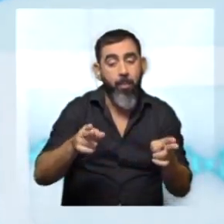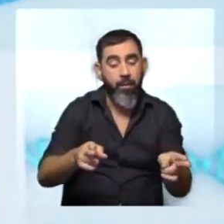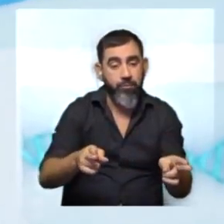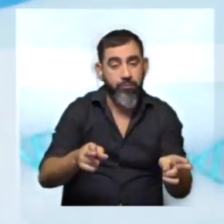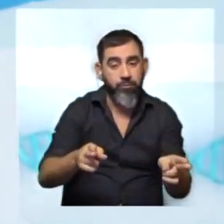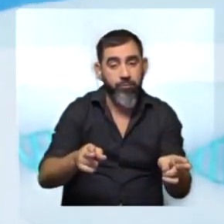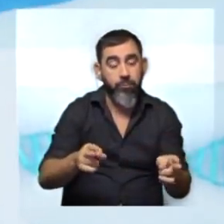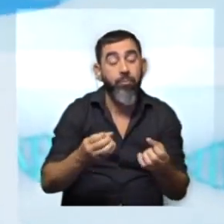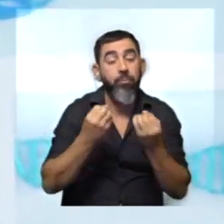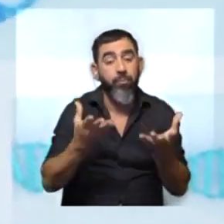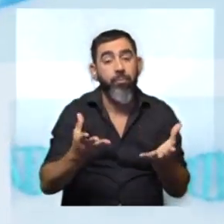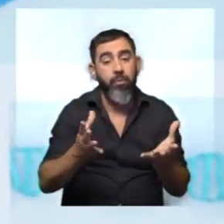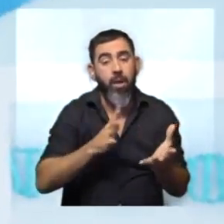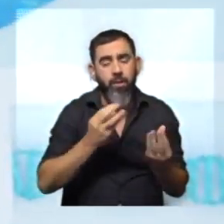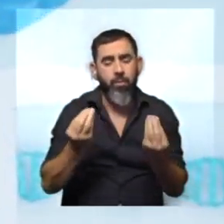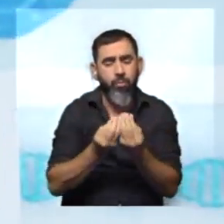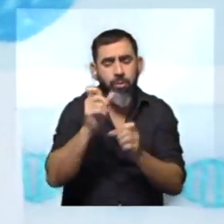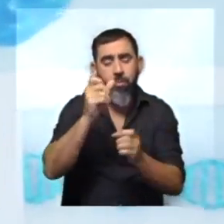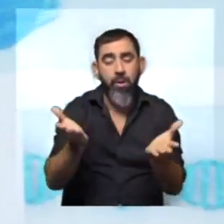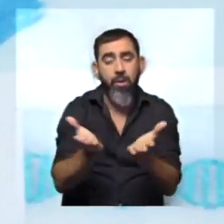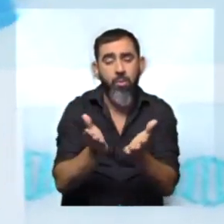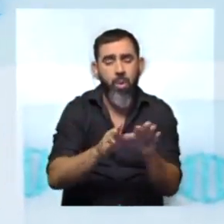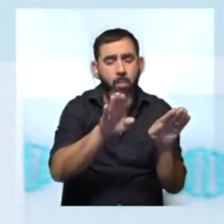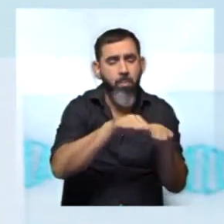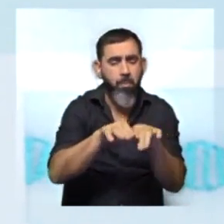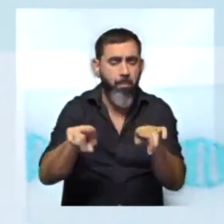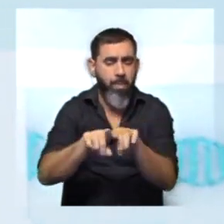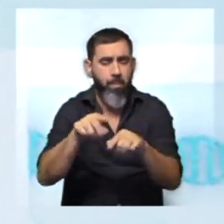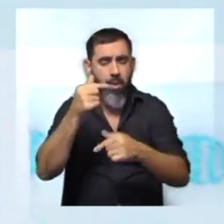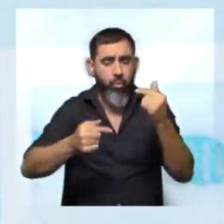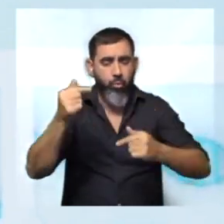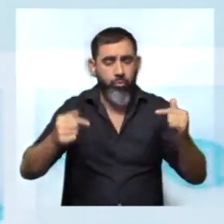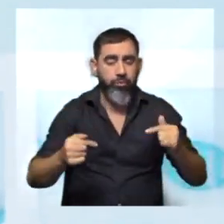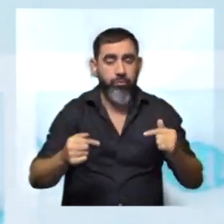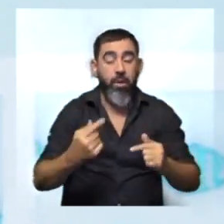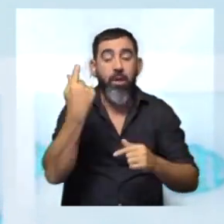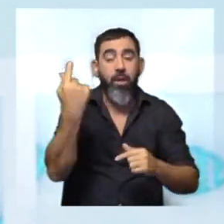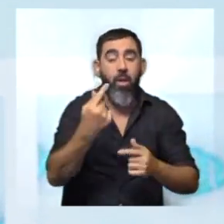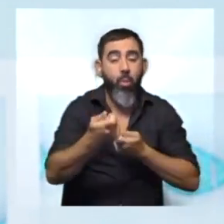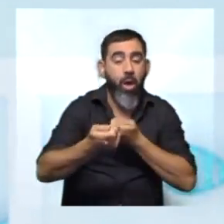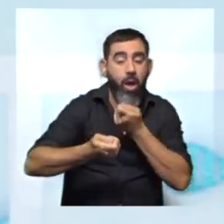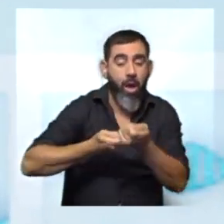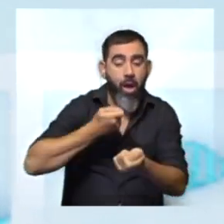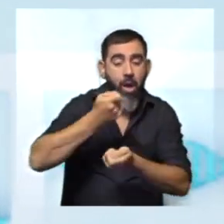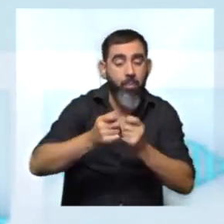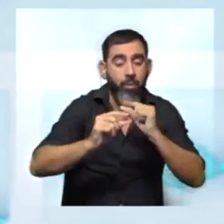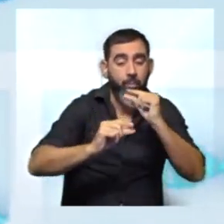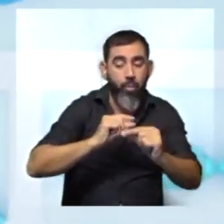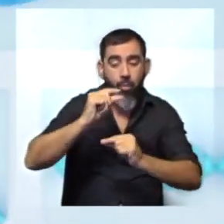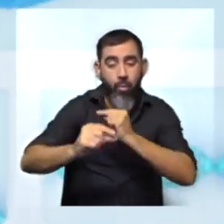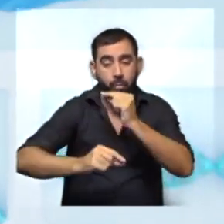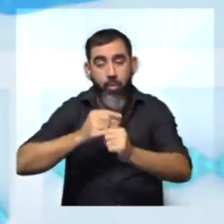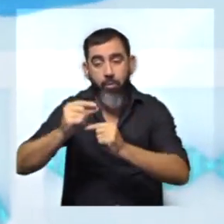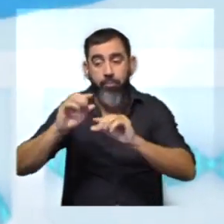¿Por qué? Porque hay mucha gente estudiando lo mismo. Entonces, cada uno aporta un poquito y